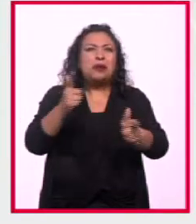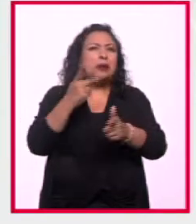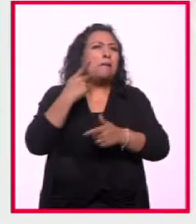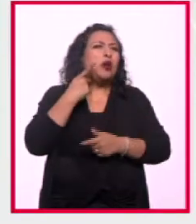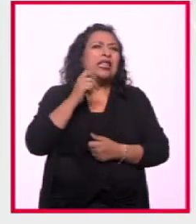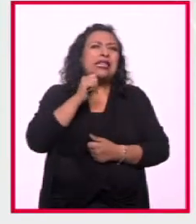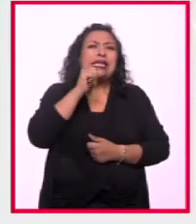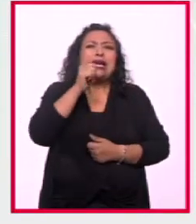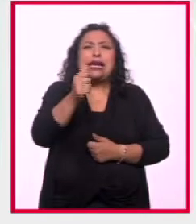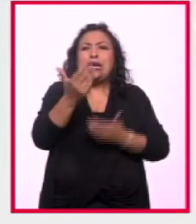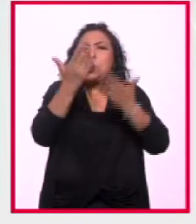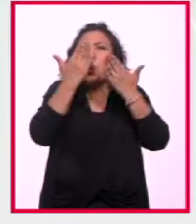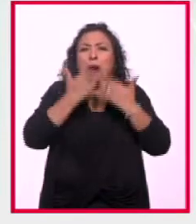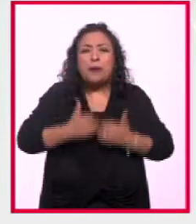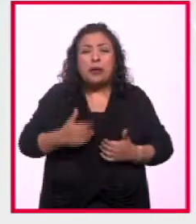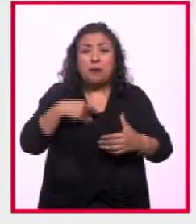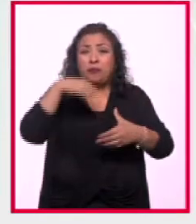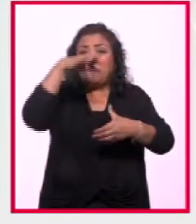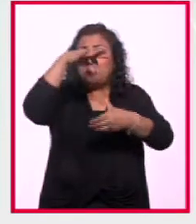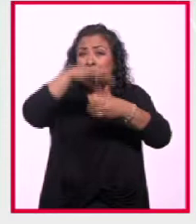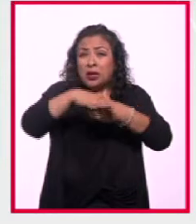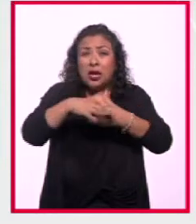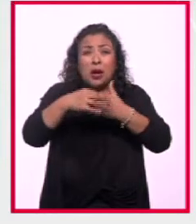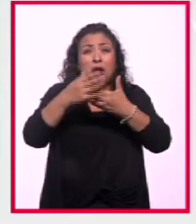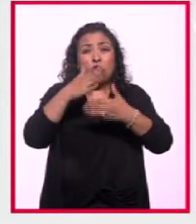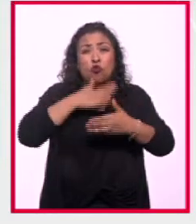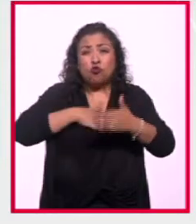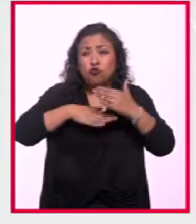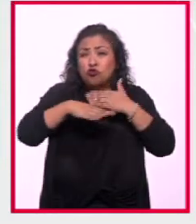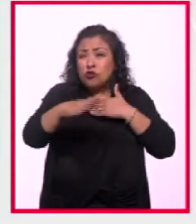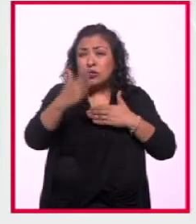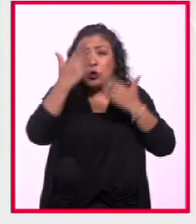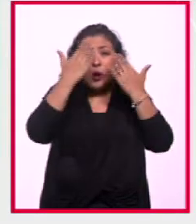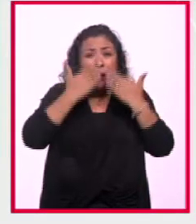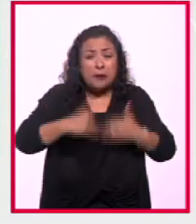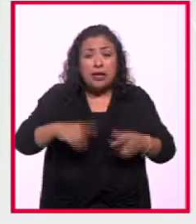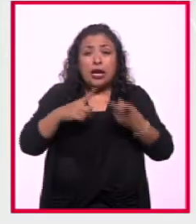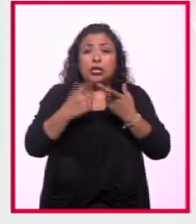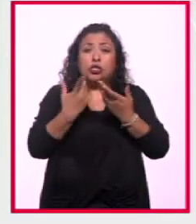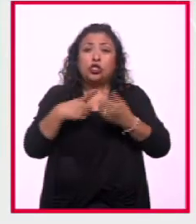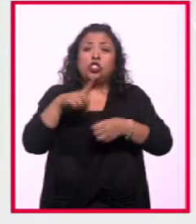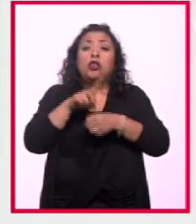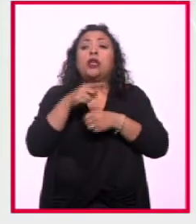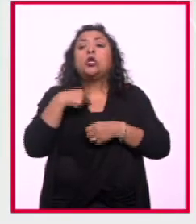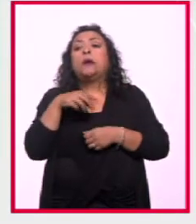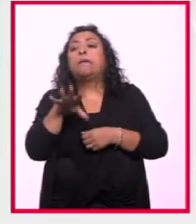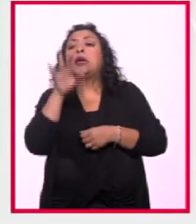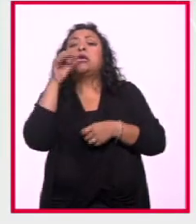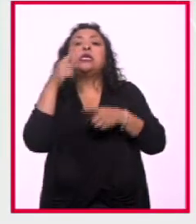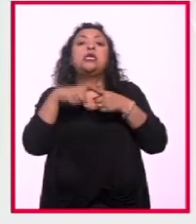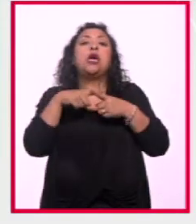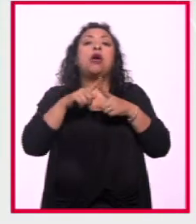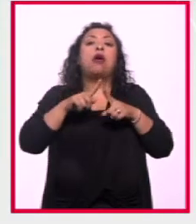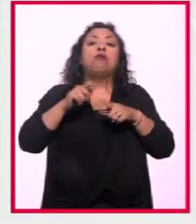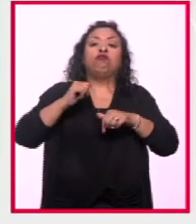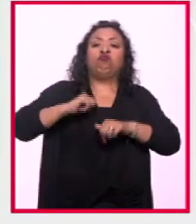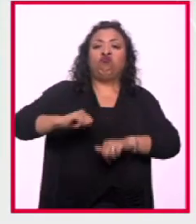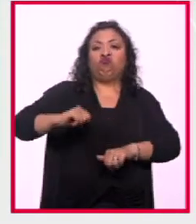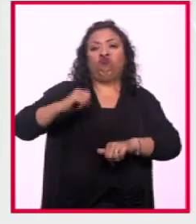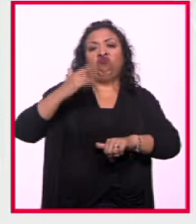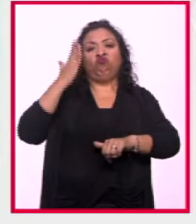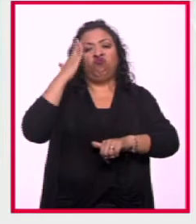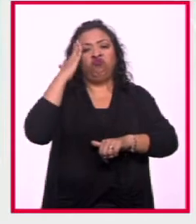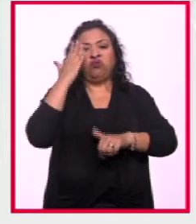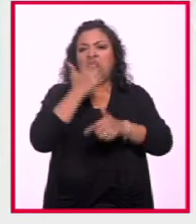en donde no había elecciones democráticas en donde la sociedad no escogía a sus gobernantes de manera libre